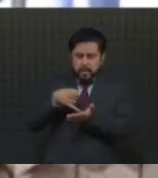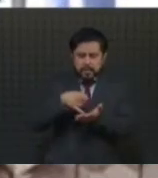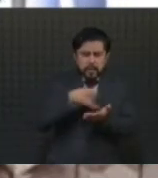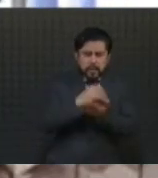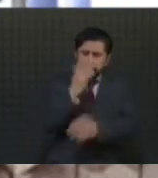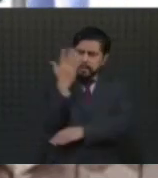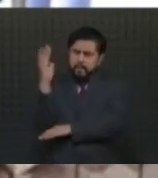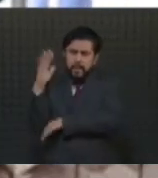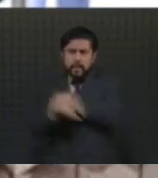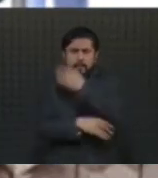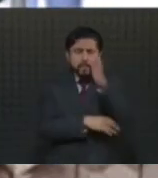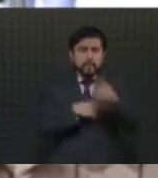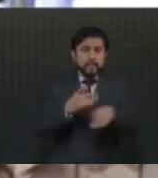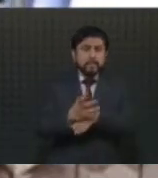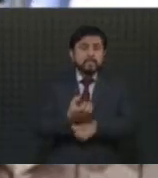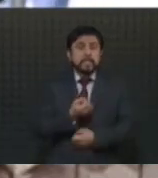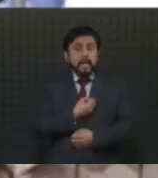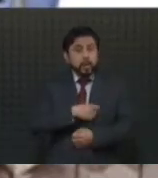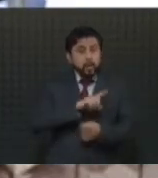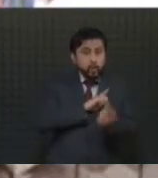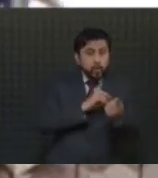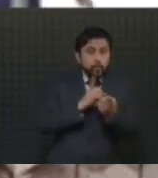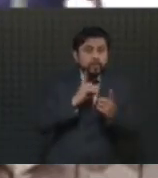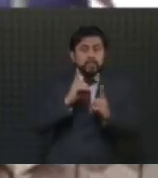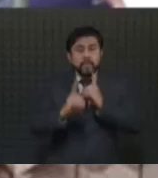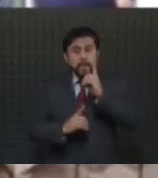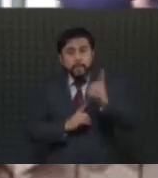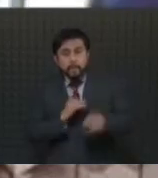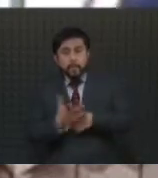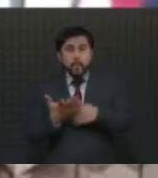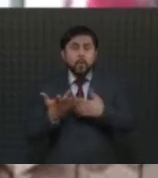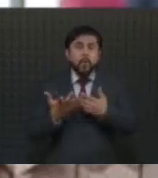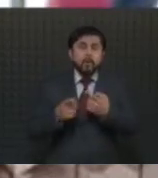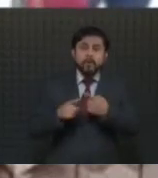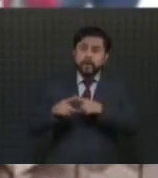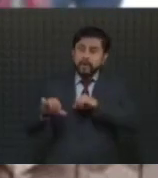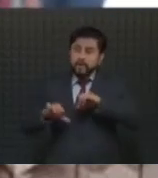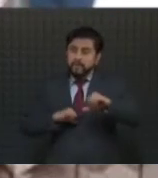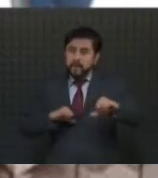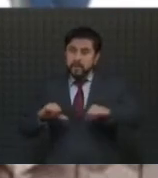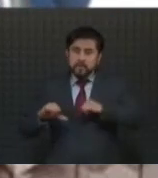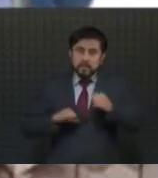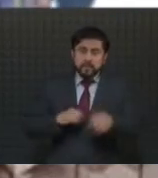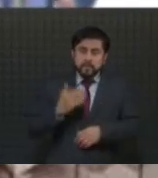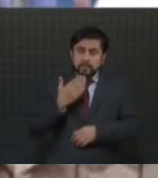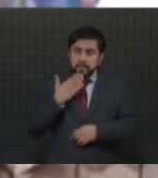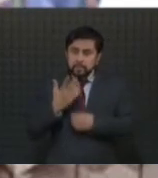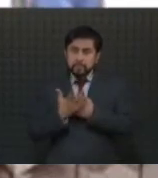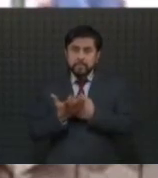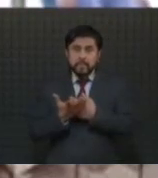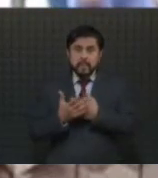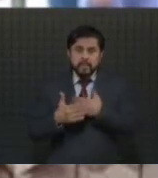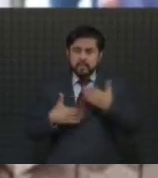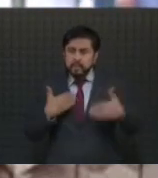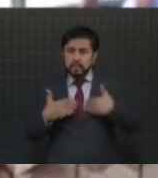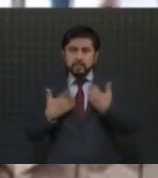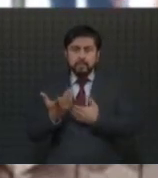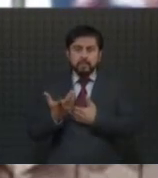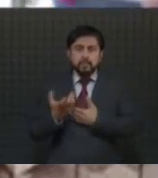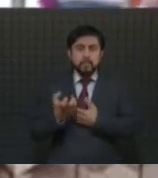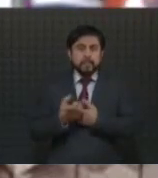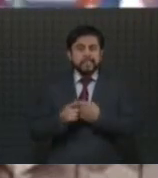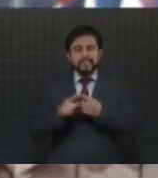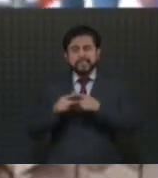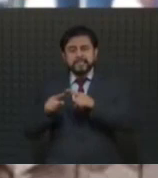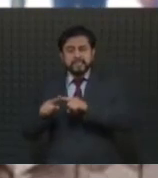salud, al deporte, al esparcimiento, a la recreación y a un medio ambiente sustentable